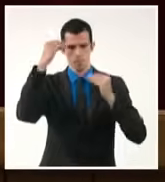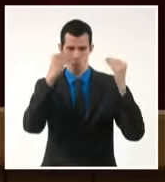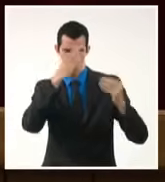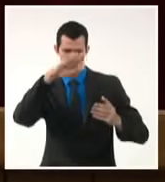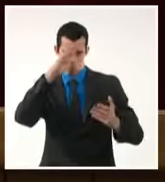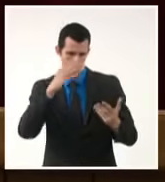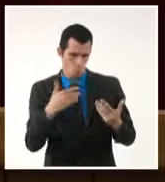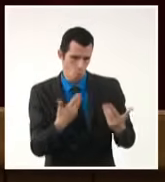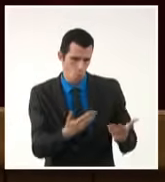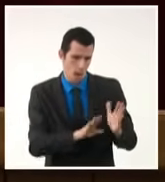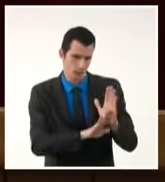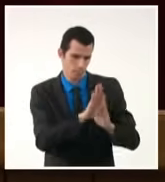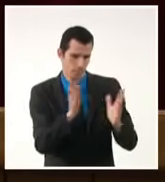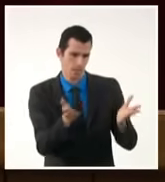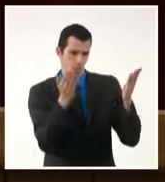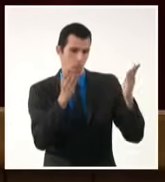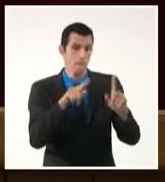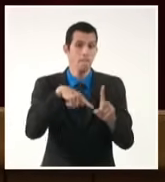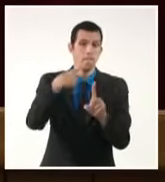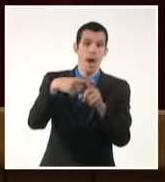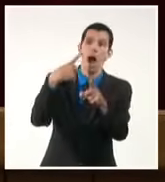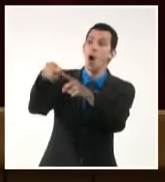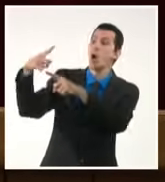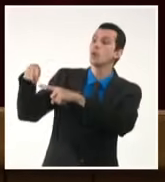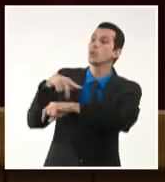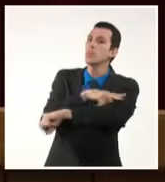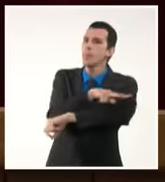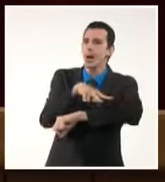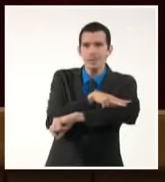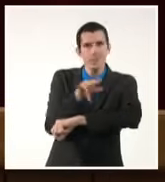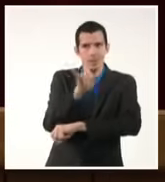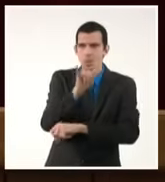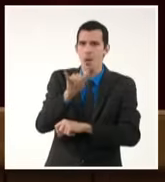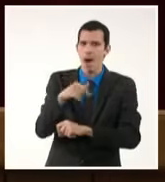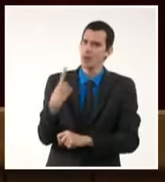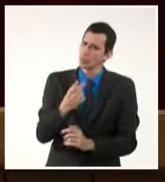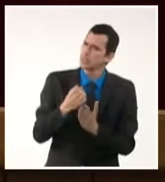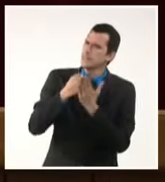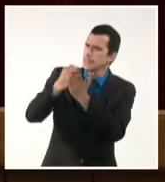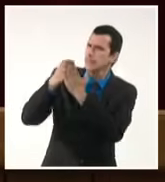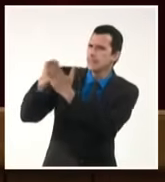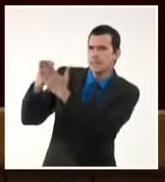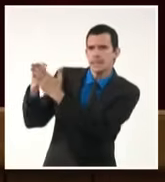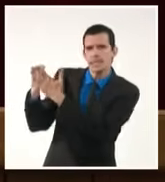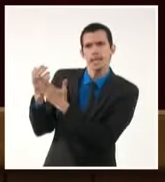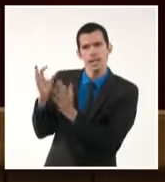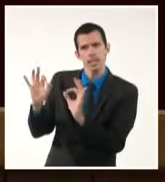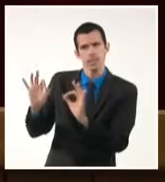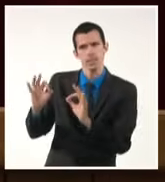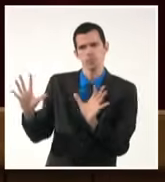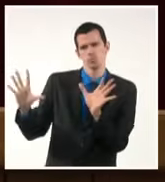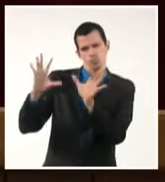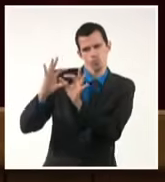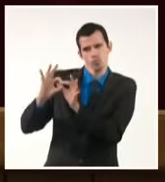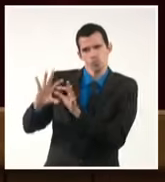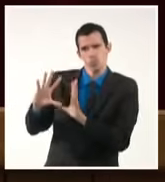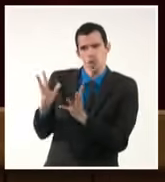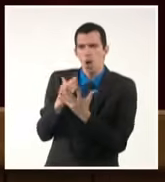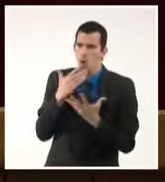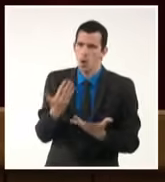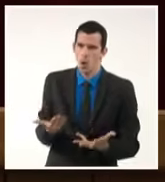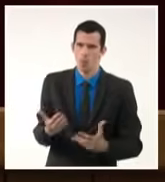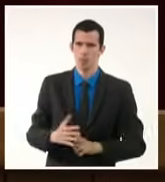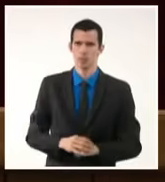internacional. Ha demostrado la autoridad y el liderazgo de la diplomacia cubana, su apego a principios, a